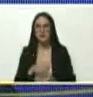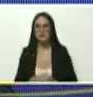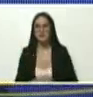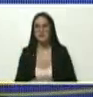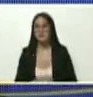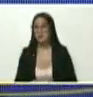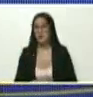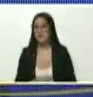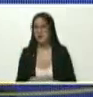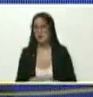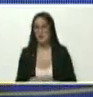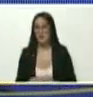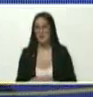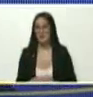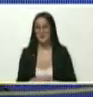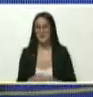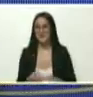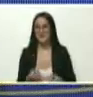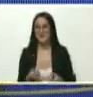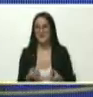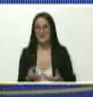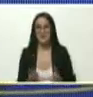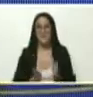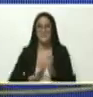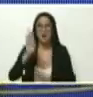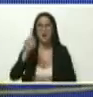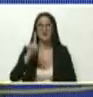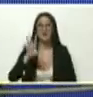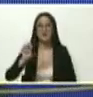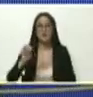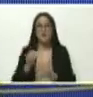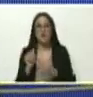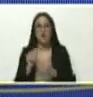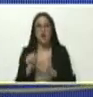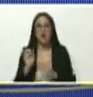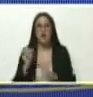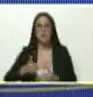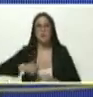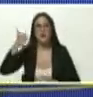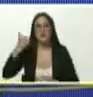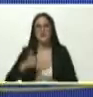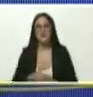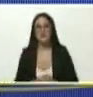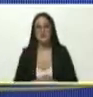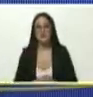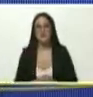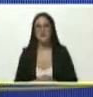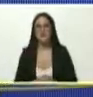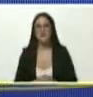Ha garantizado que el petróleo no se haya disparado a 150 dólares o más,